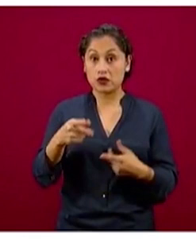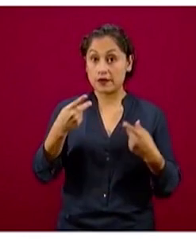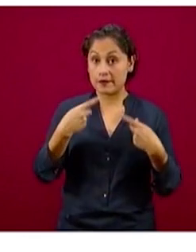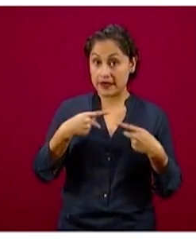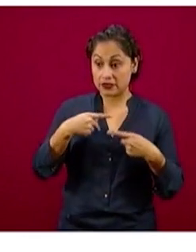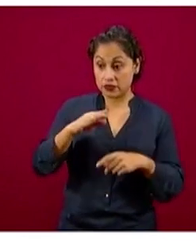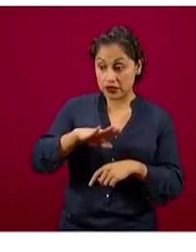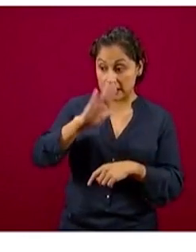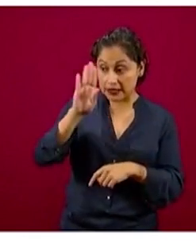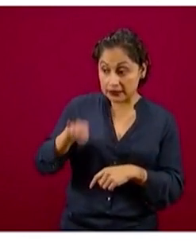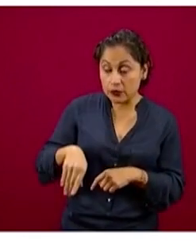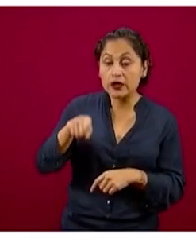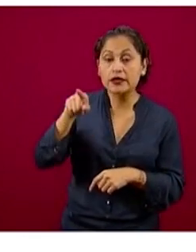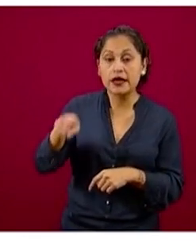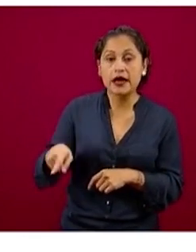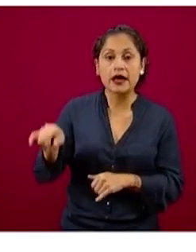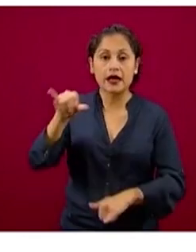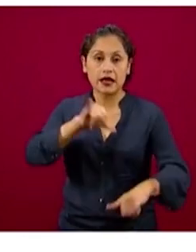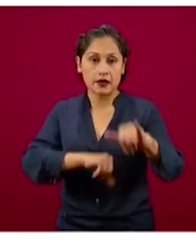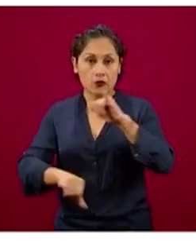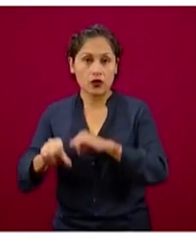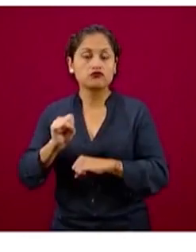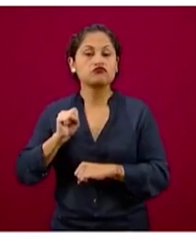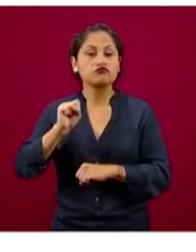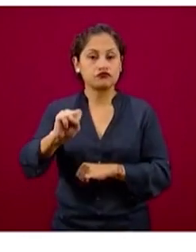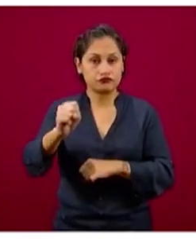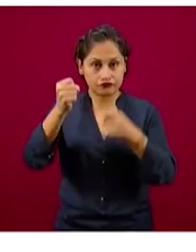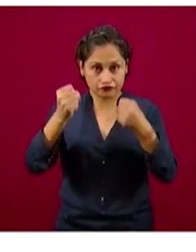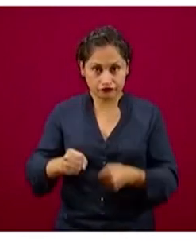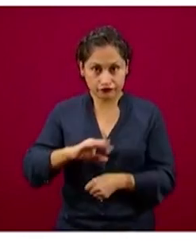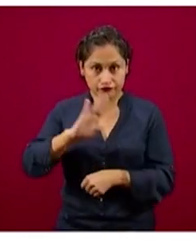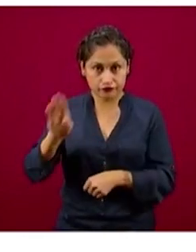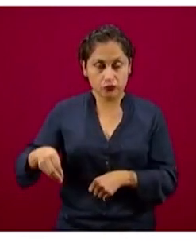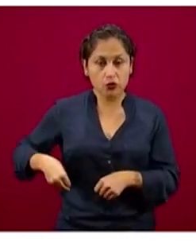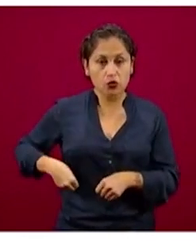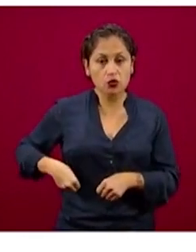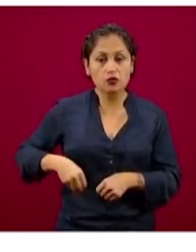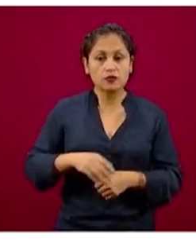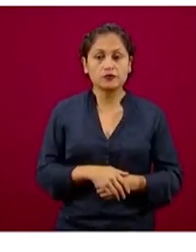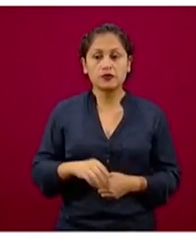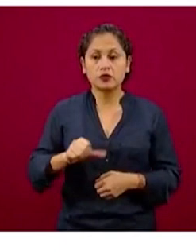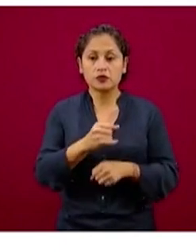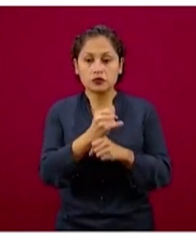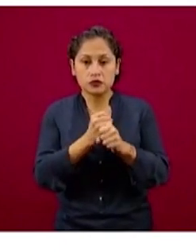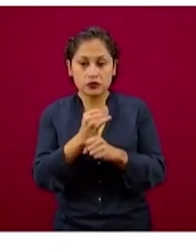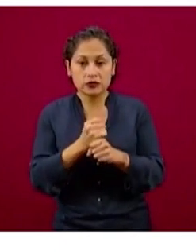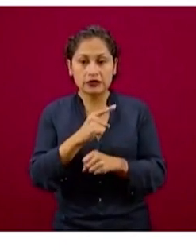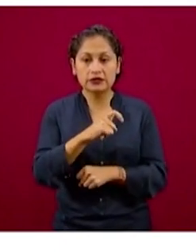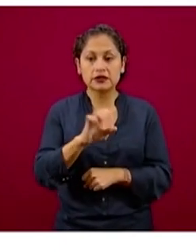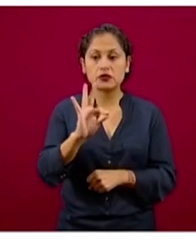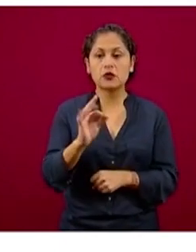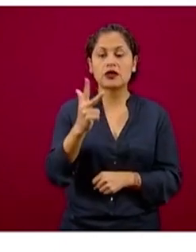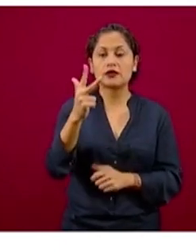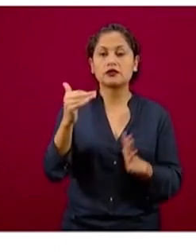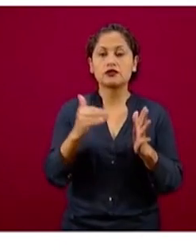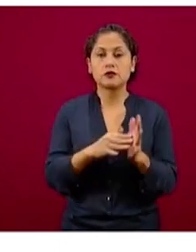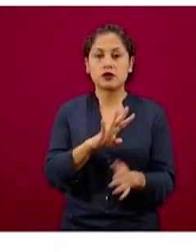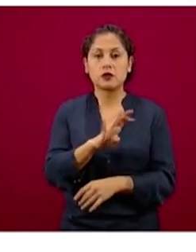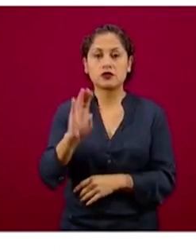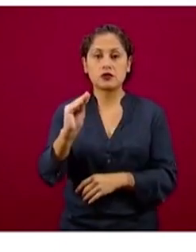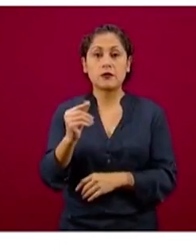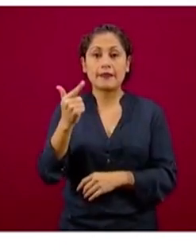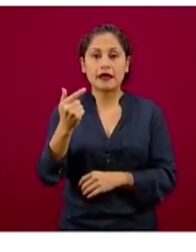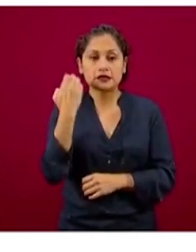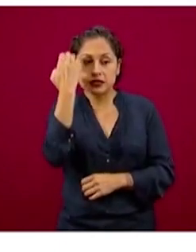laboratorio personas estudiadas 148 mil 497 no estamos acercando ya las 150.000